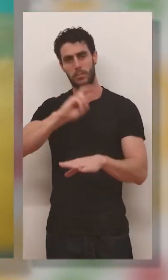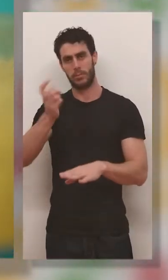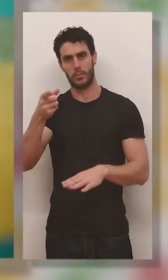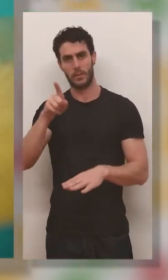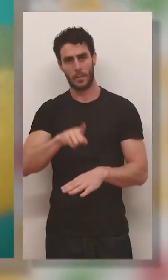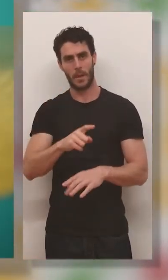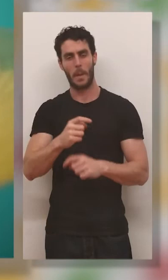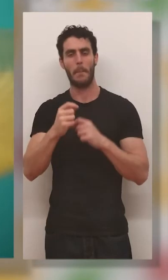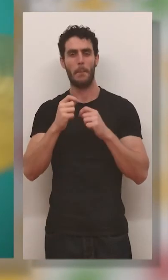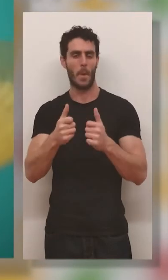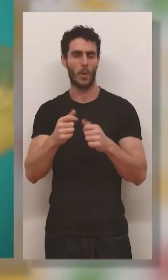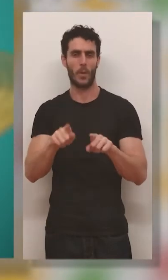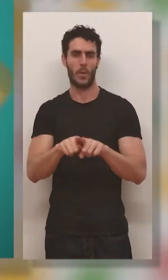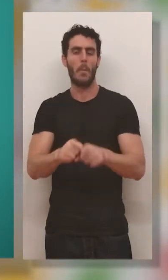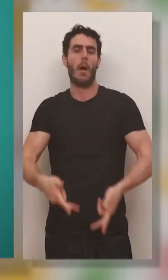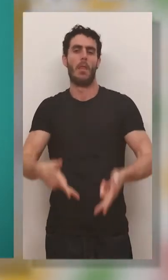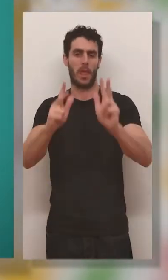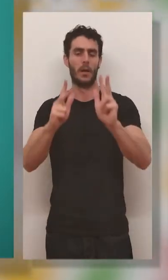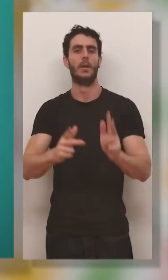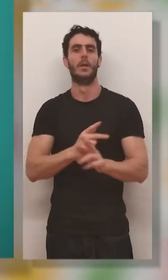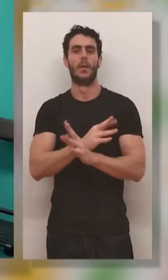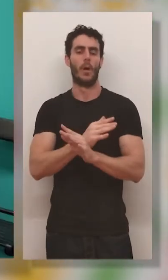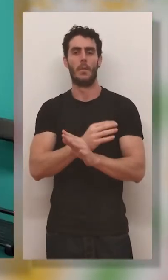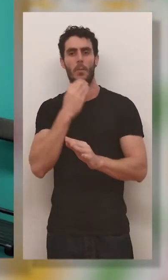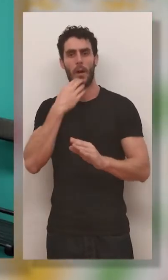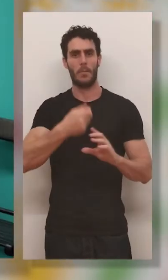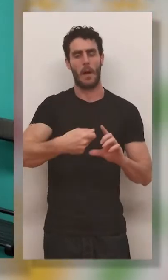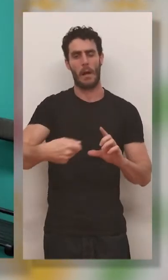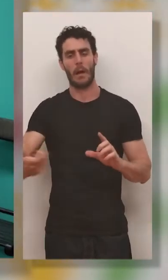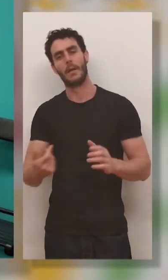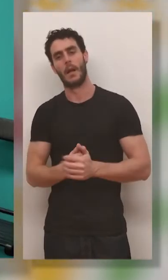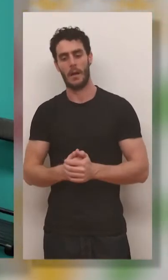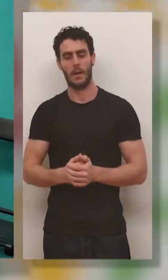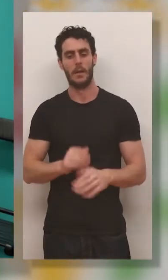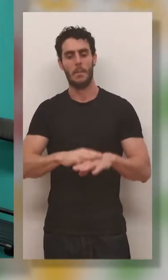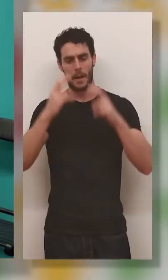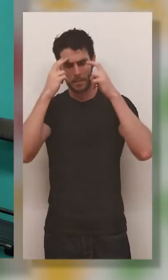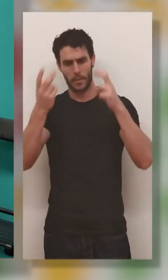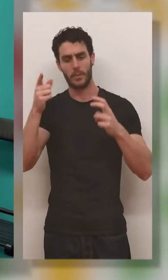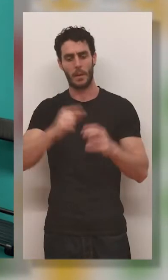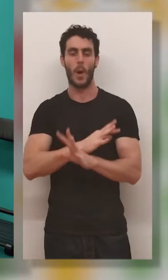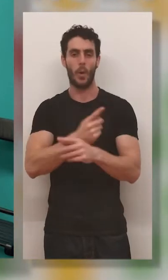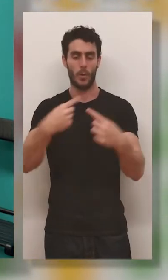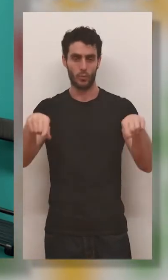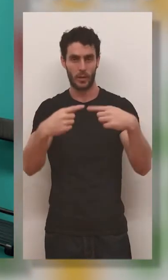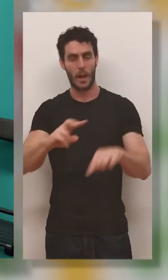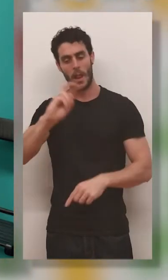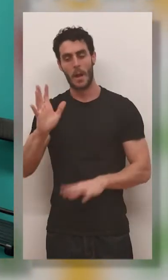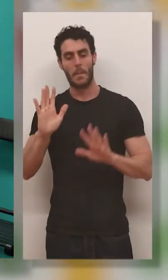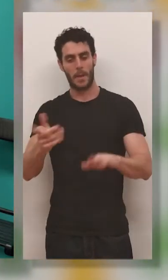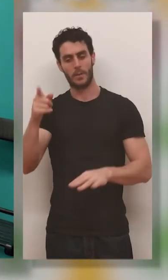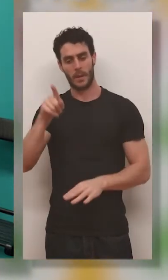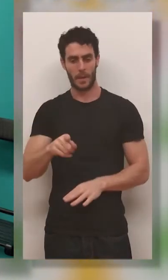pequeño, hacemos un pequeño break en el que jugamos a cualquier cosa, pues a cartas o cualquier cosa simplemente para que desconecten, pero también juegos musicales y eso, pero